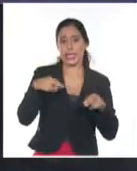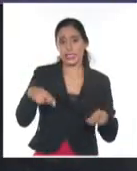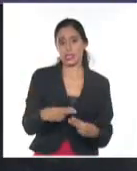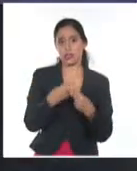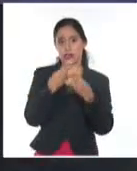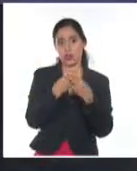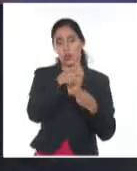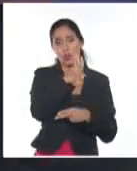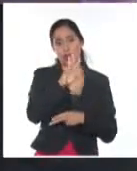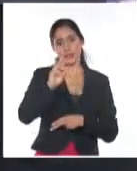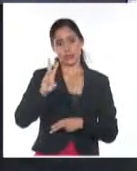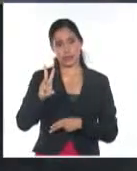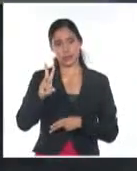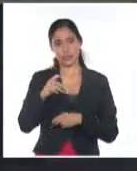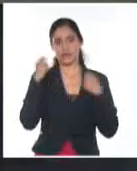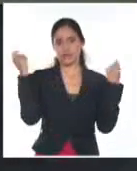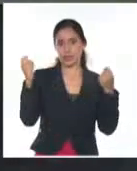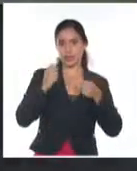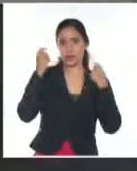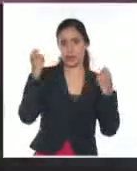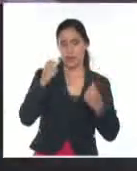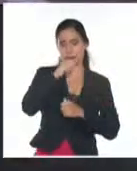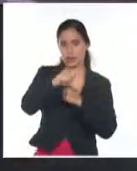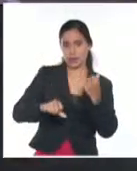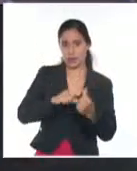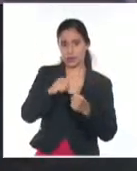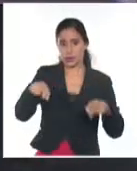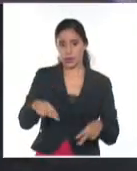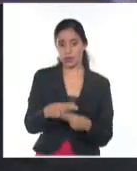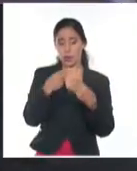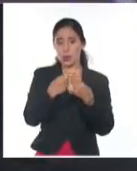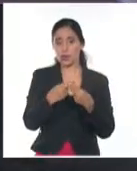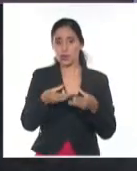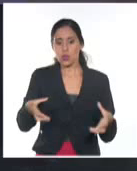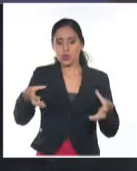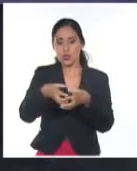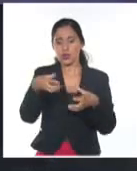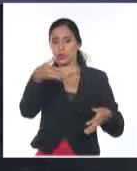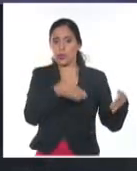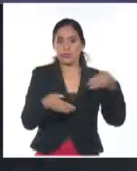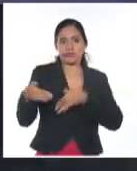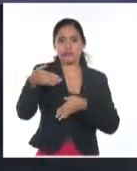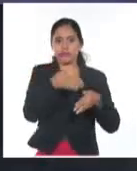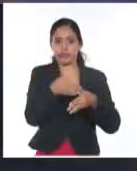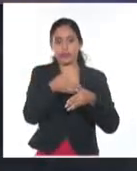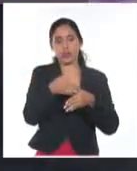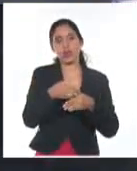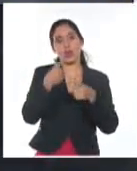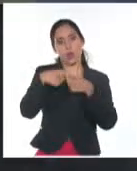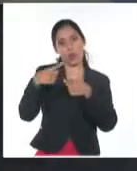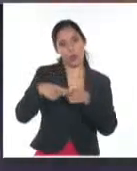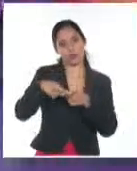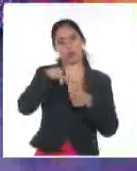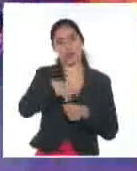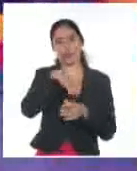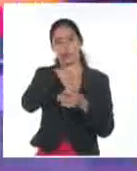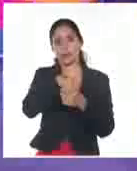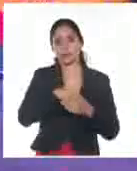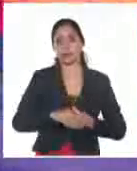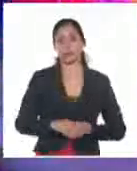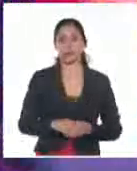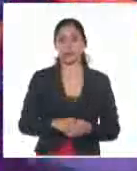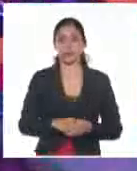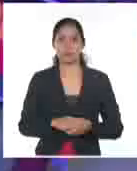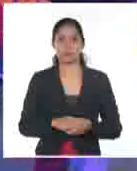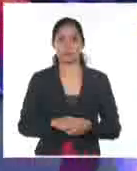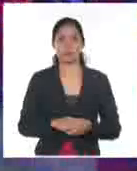43 del Festival del Caribe. En el encuentro se presentaron grupos portadores de tradiciones del país sudamericano.